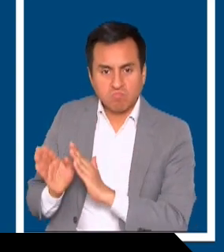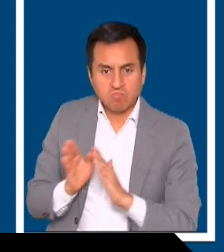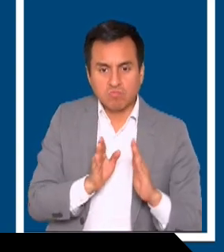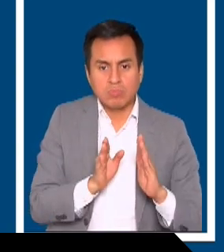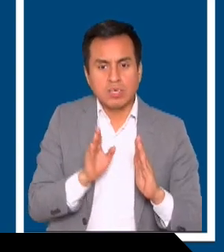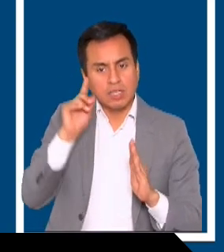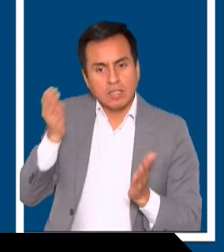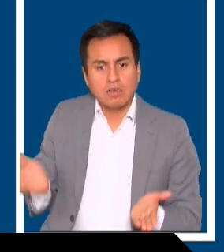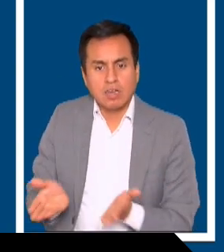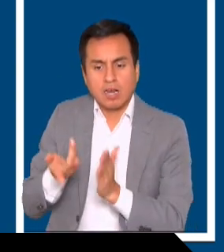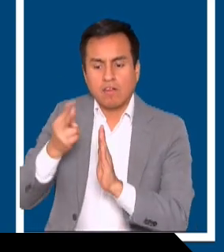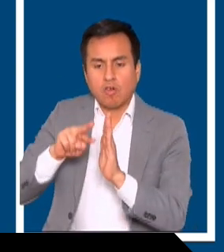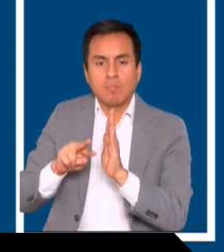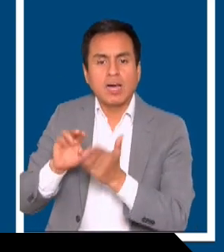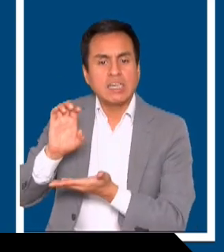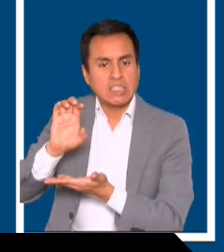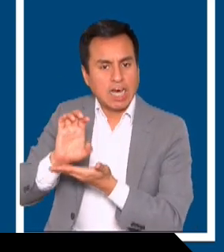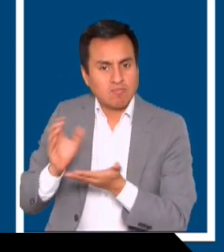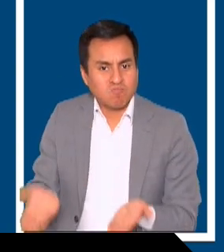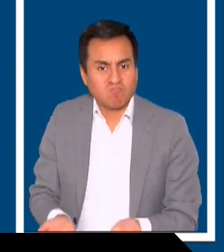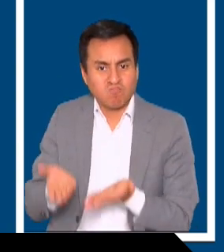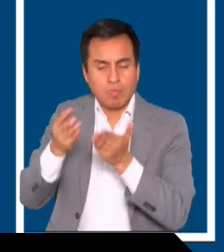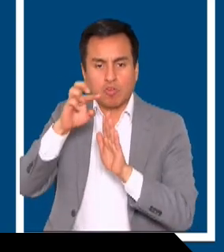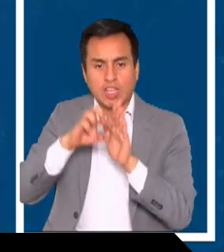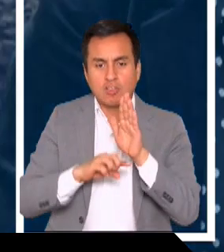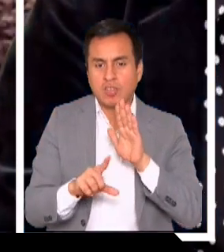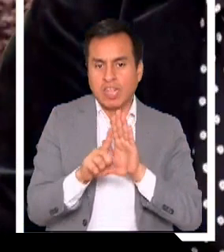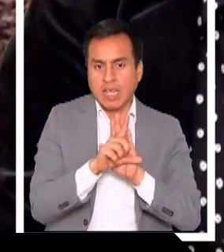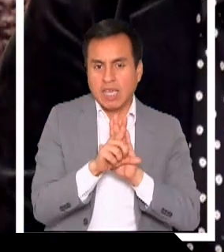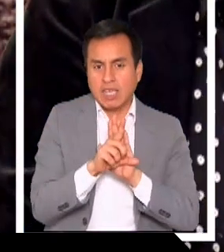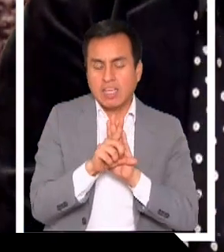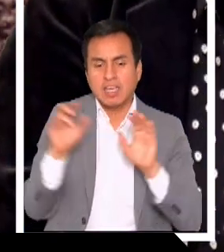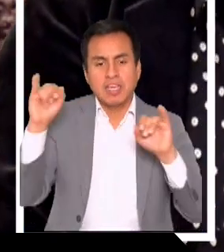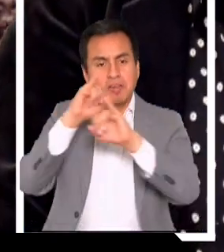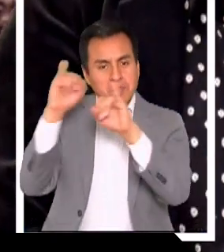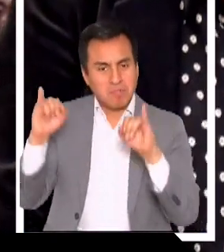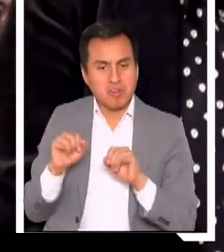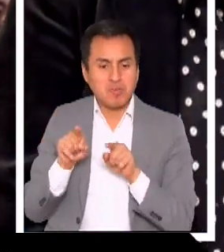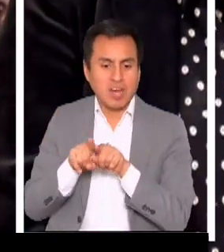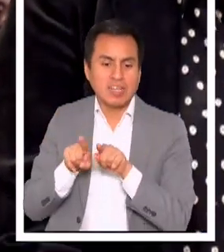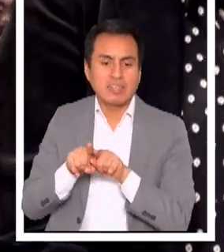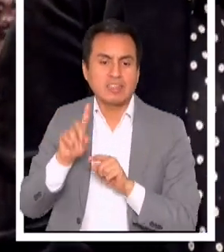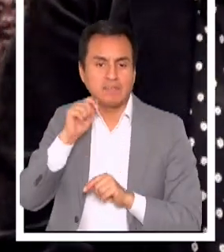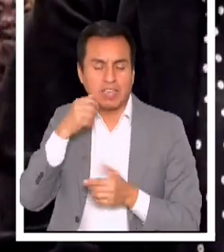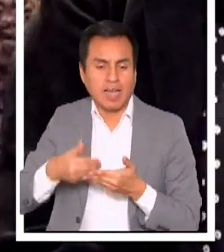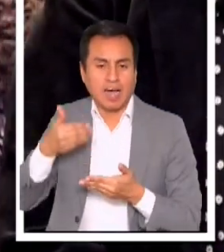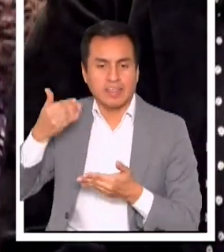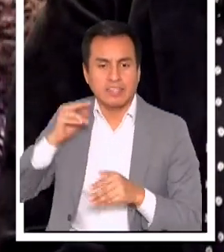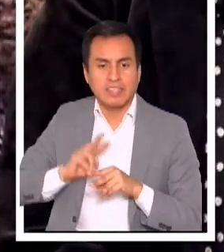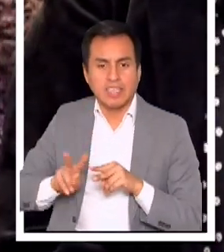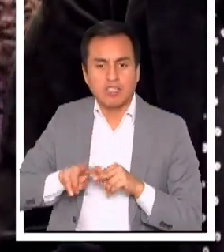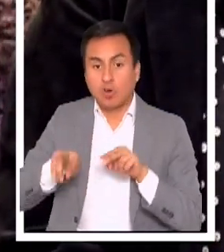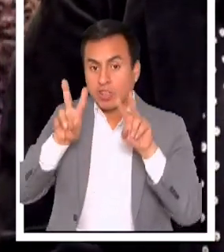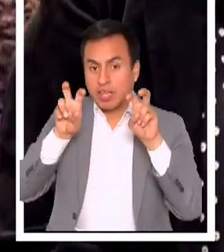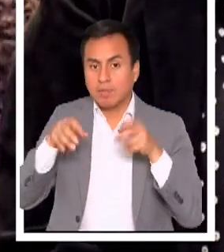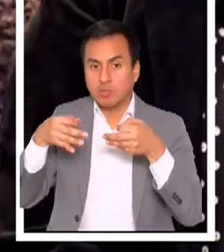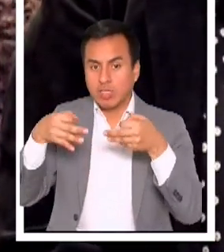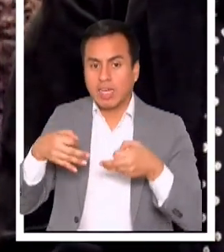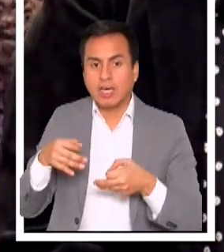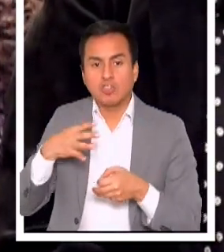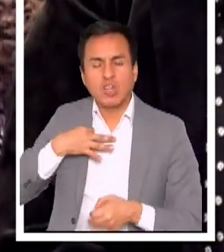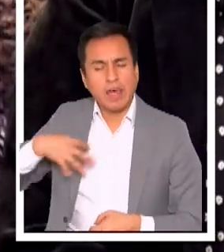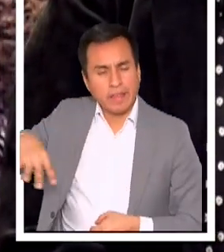en favor del crecimiento y la reforma del estado en proyectos de ley un poco al estilo de lo que se hizo con los temas de Seguridad